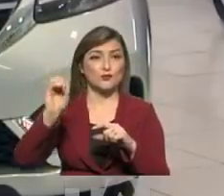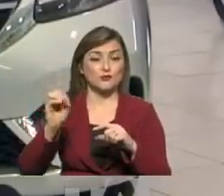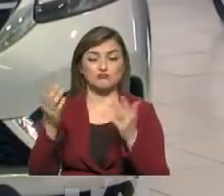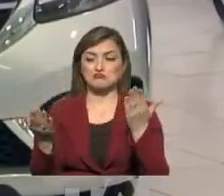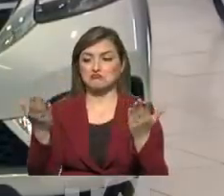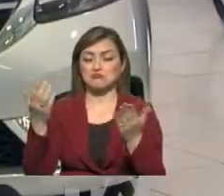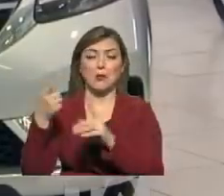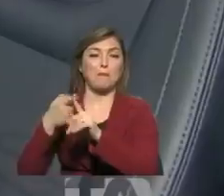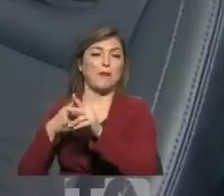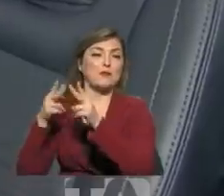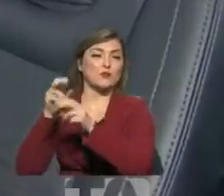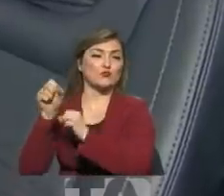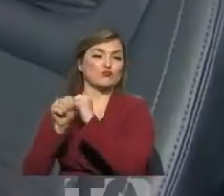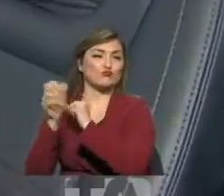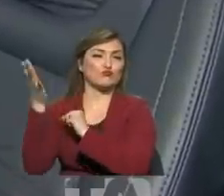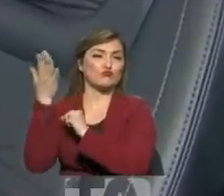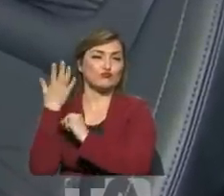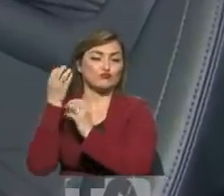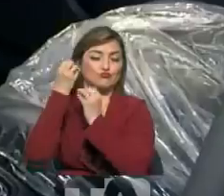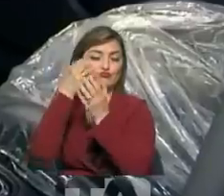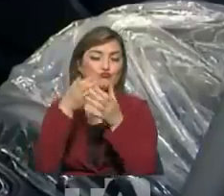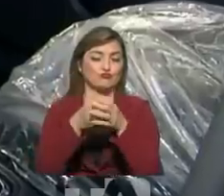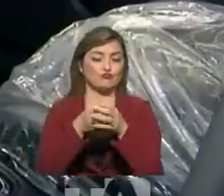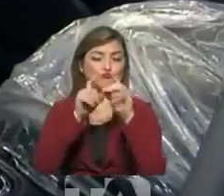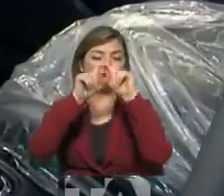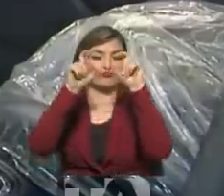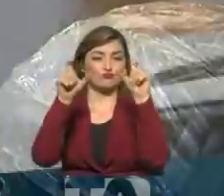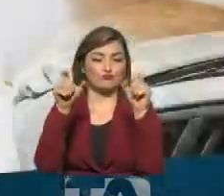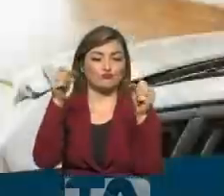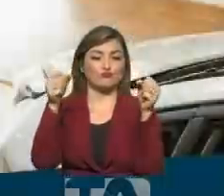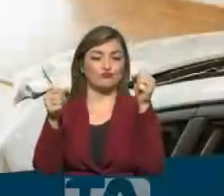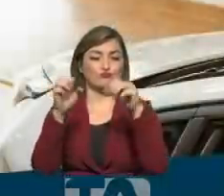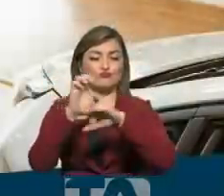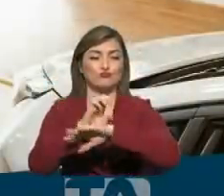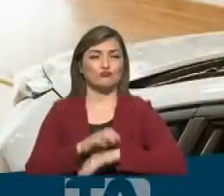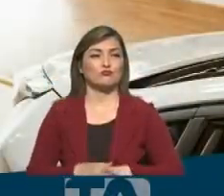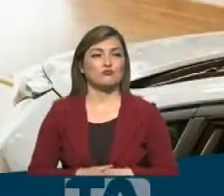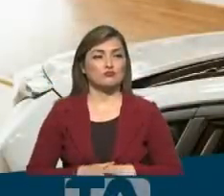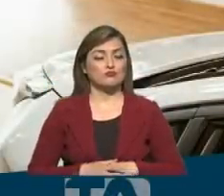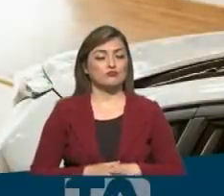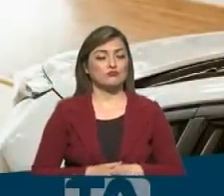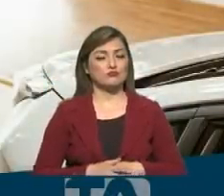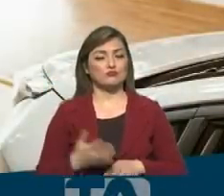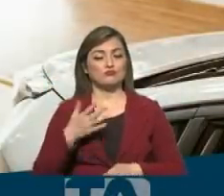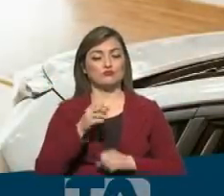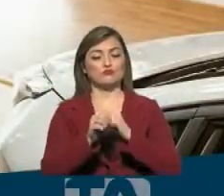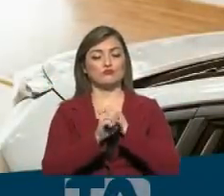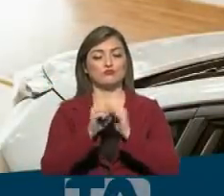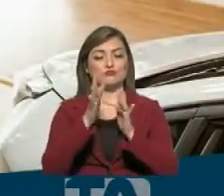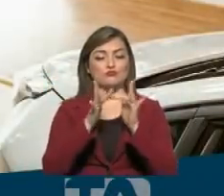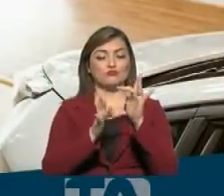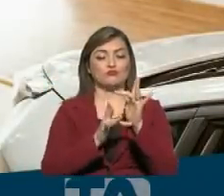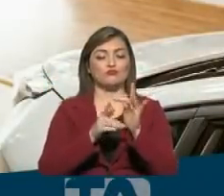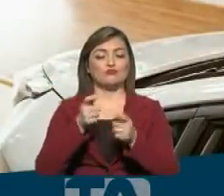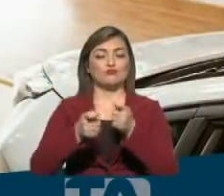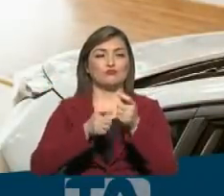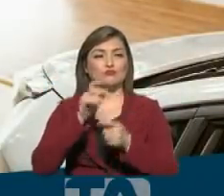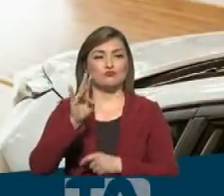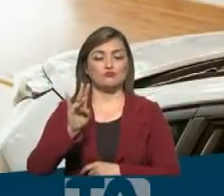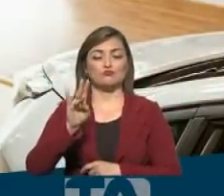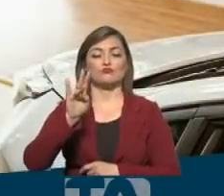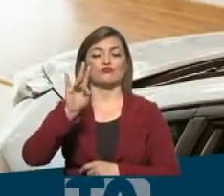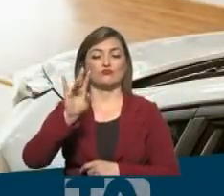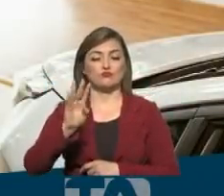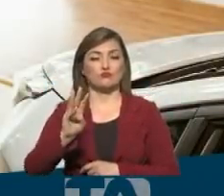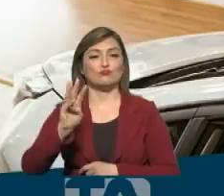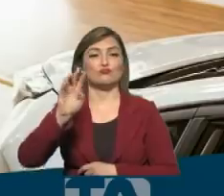año anterior, según un reporte de la Asociación de Empresas Automotrices del Ecuador. En abril de 2020 se comercializaron 761